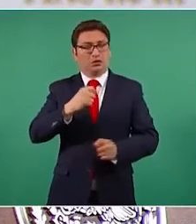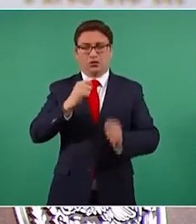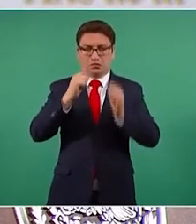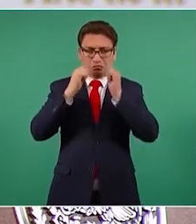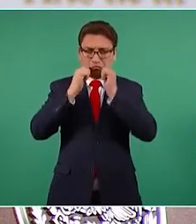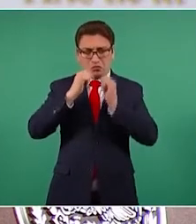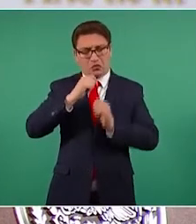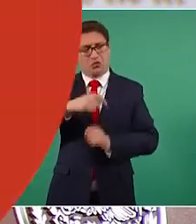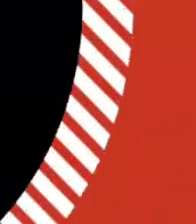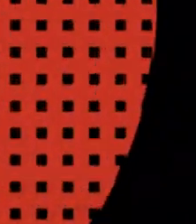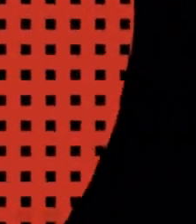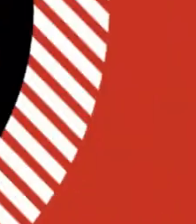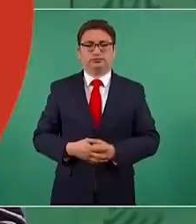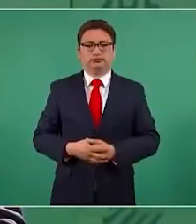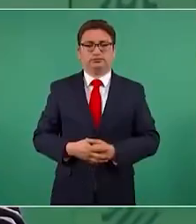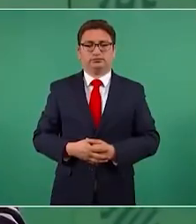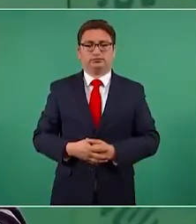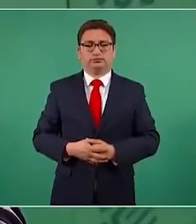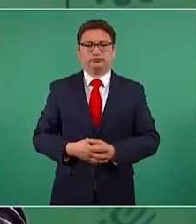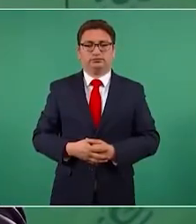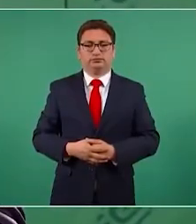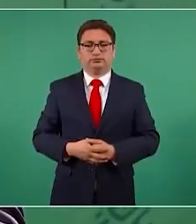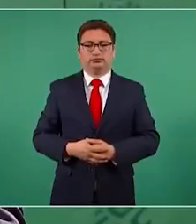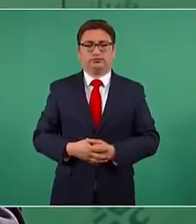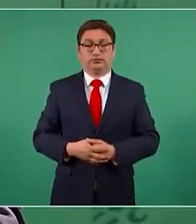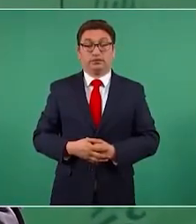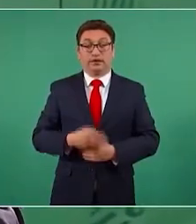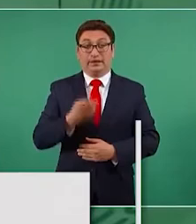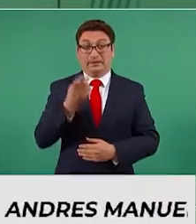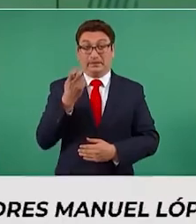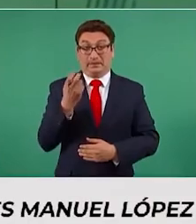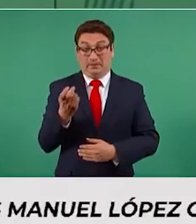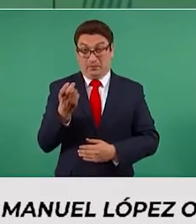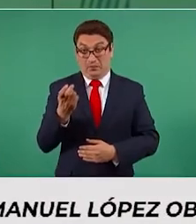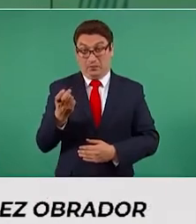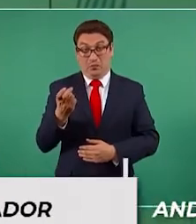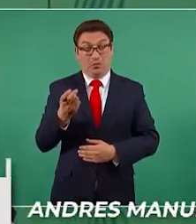ya están los datos, se llevaron a cabo masacres,